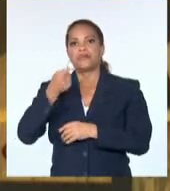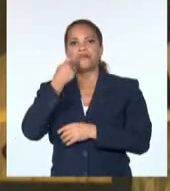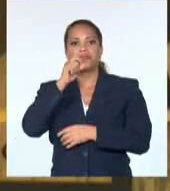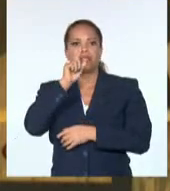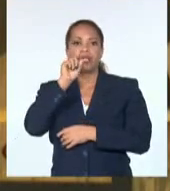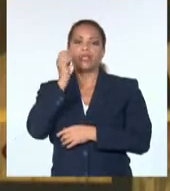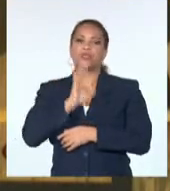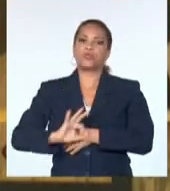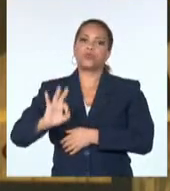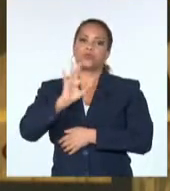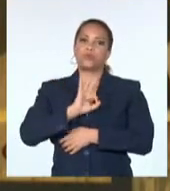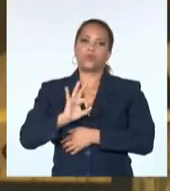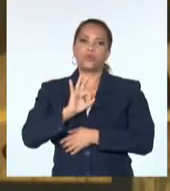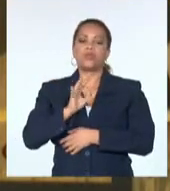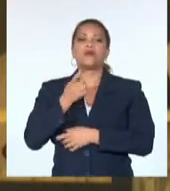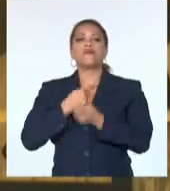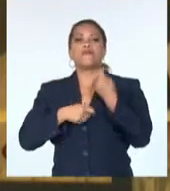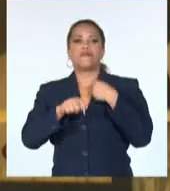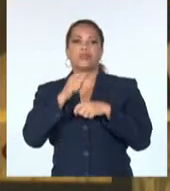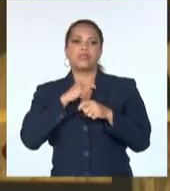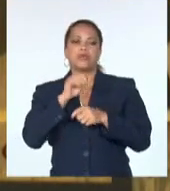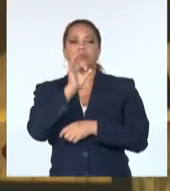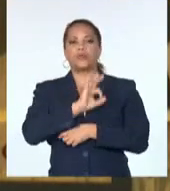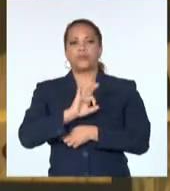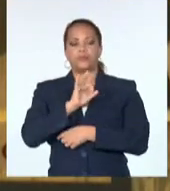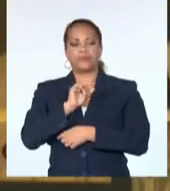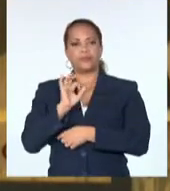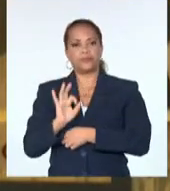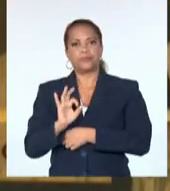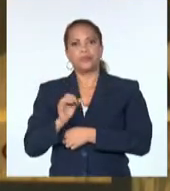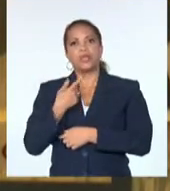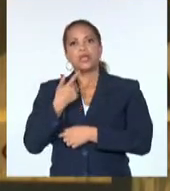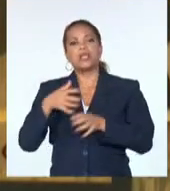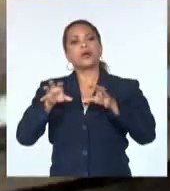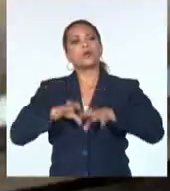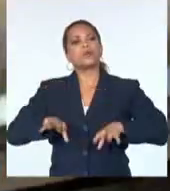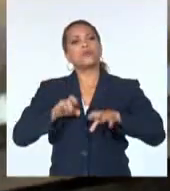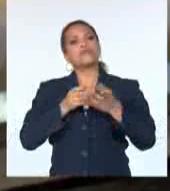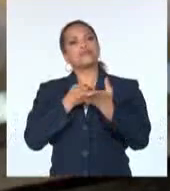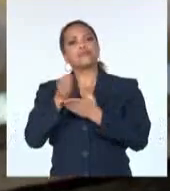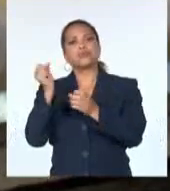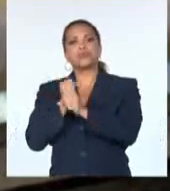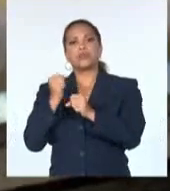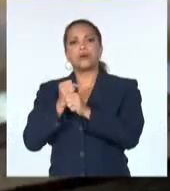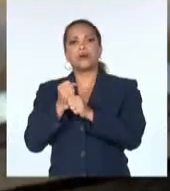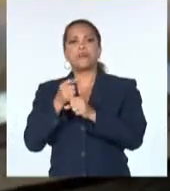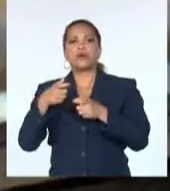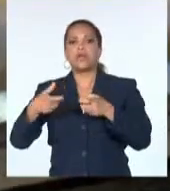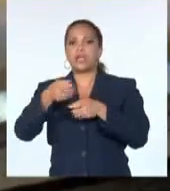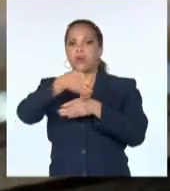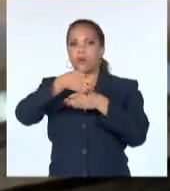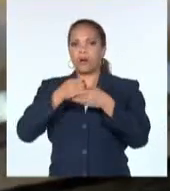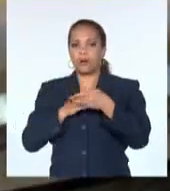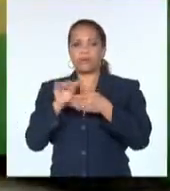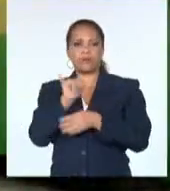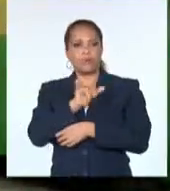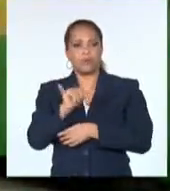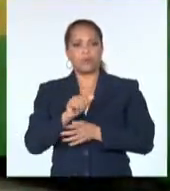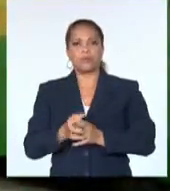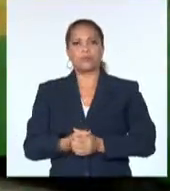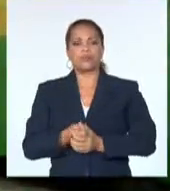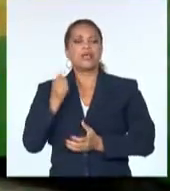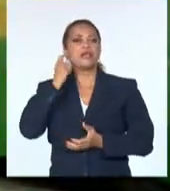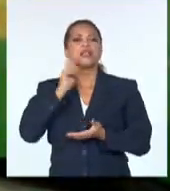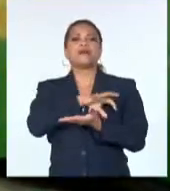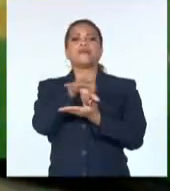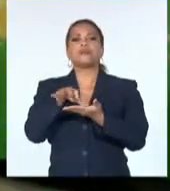entrar a estos nichos de mercado. Y bajo esta misma condición estamos trabajando el aguacate. Líneas que auguran tras esta primera feria